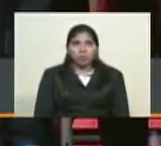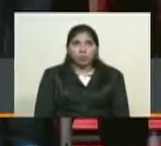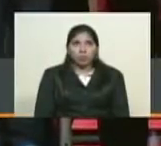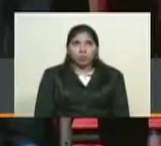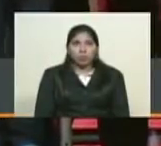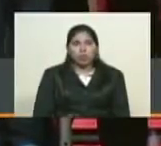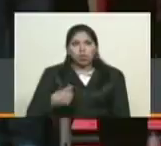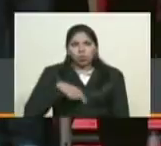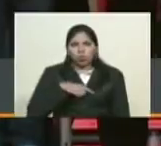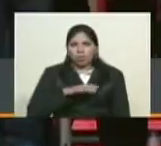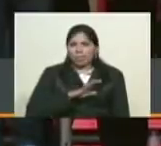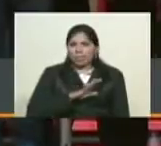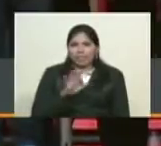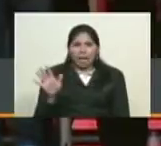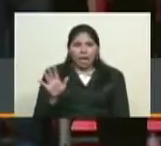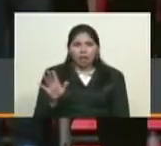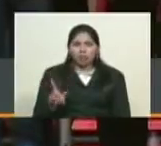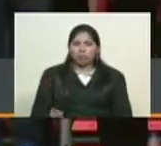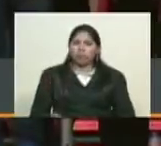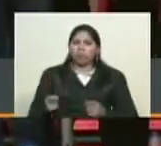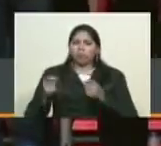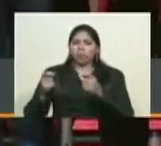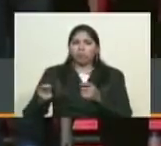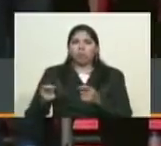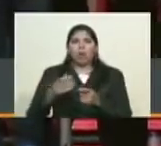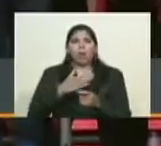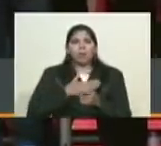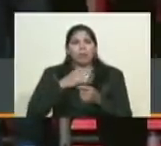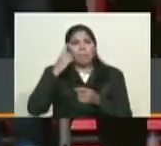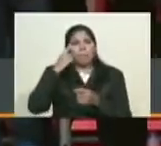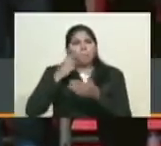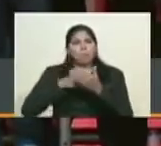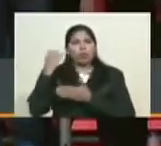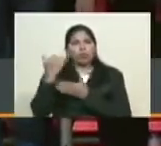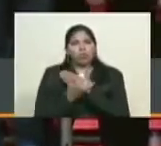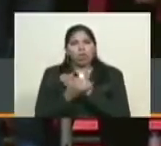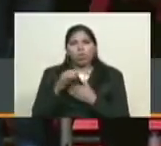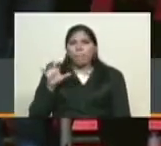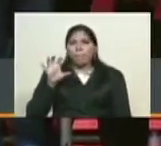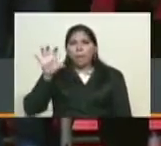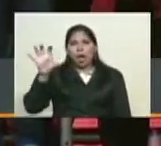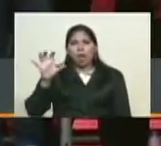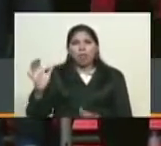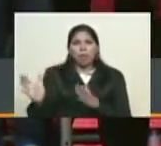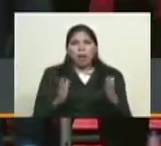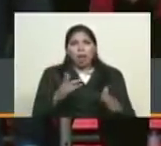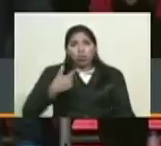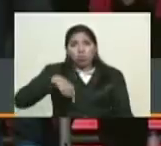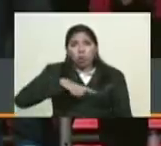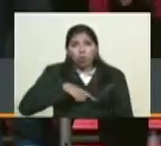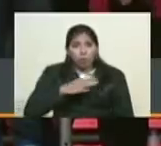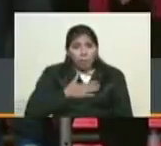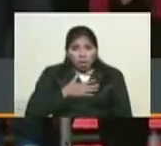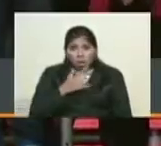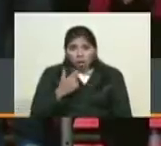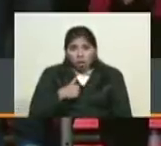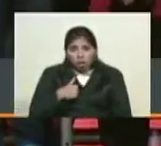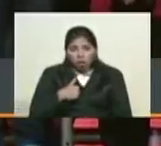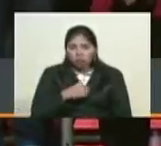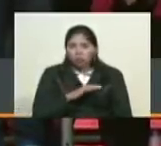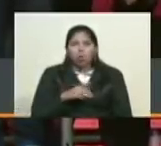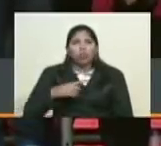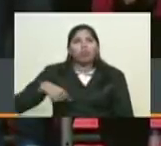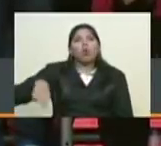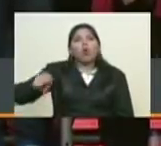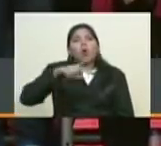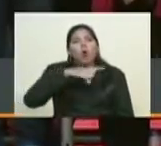entregado mi plan de gobierno, nuestro plan de gobierno.